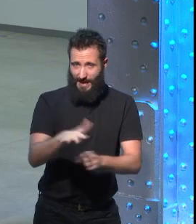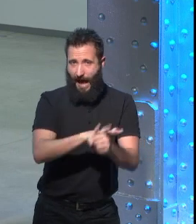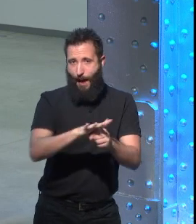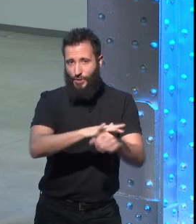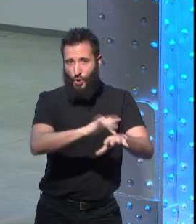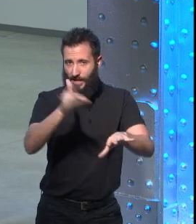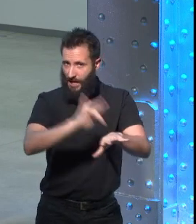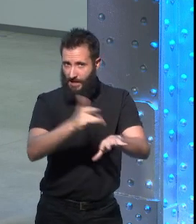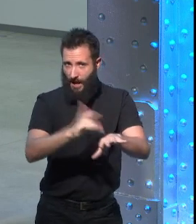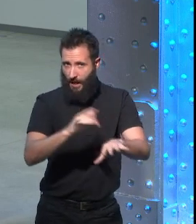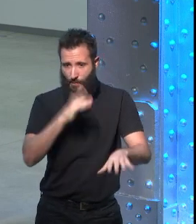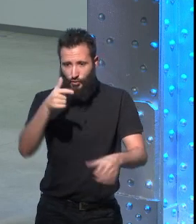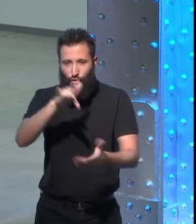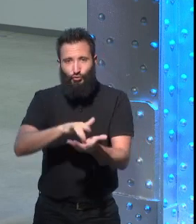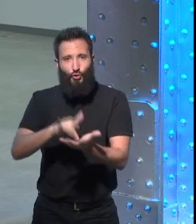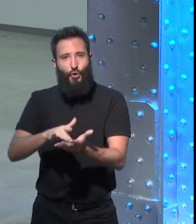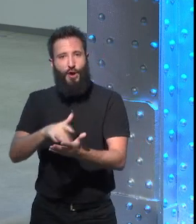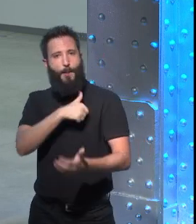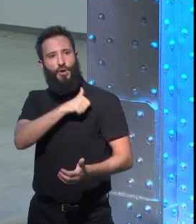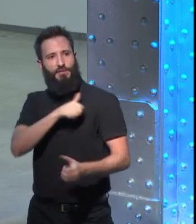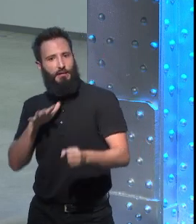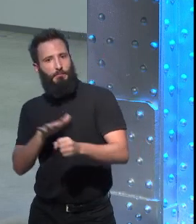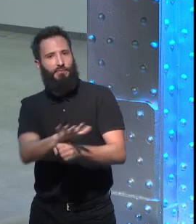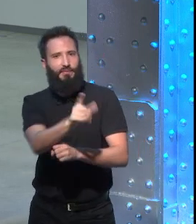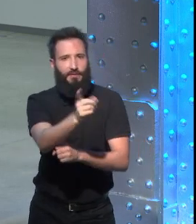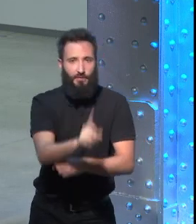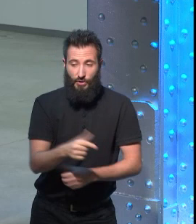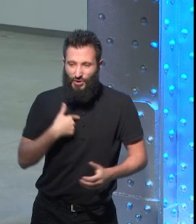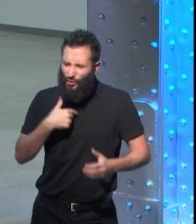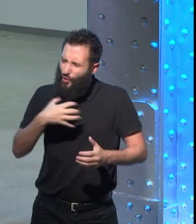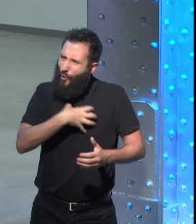¿no? Que no se ven influidos por las autoridades, ¿vale? Lo que nos